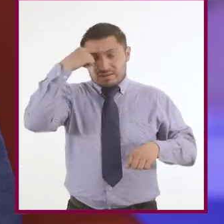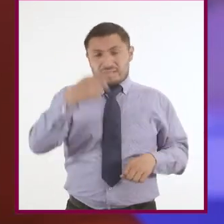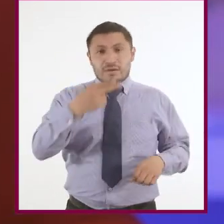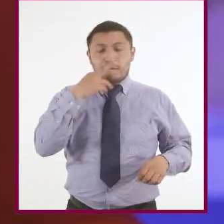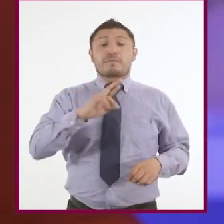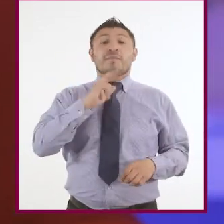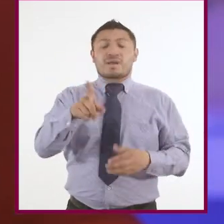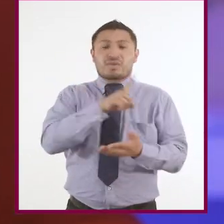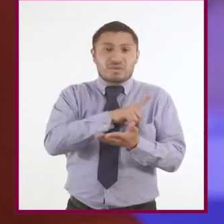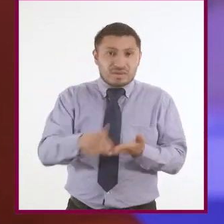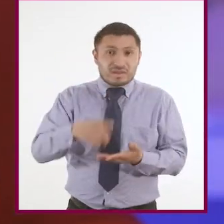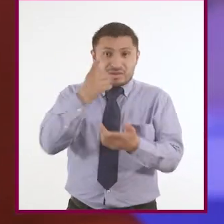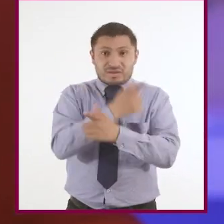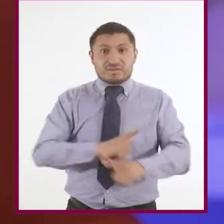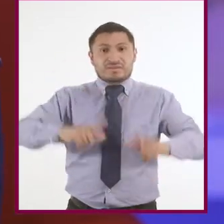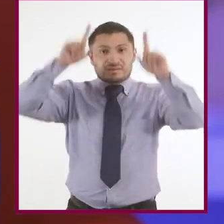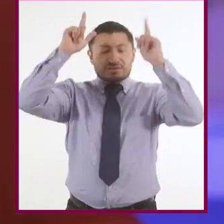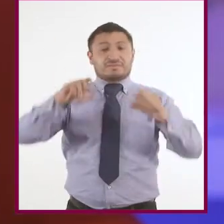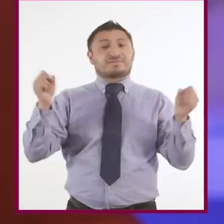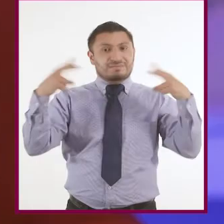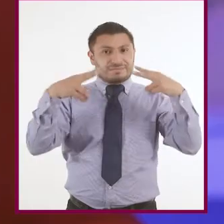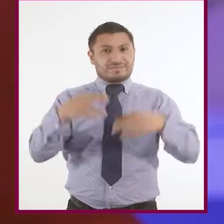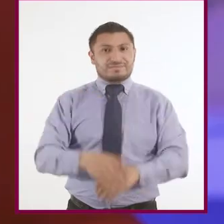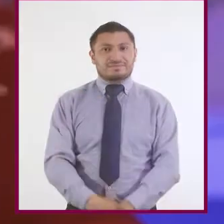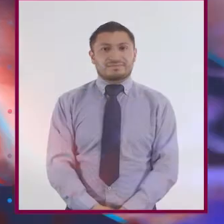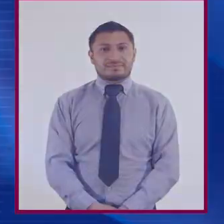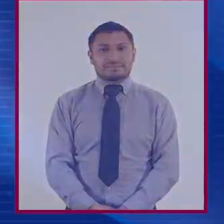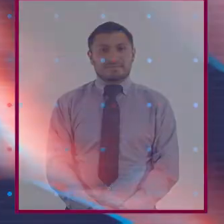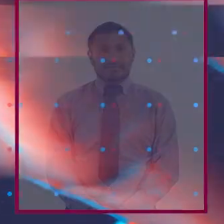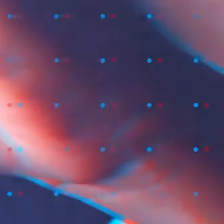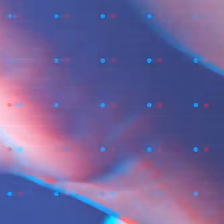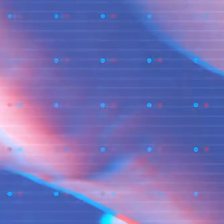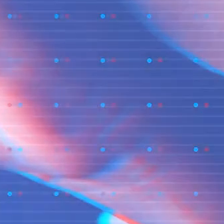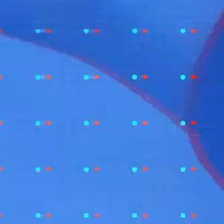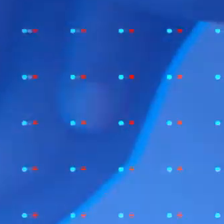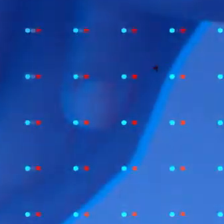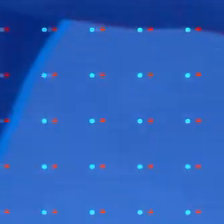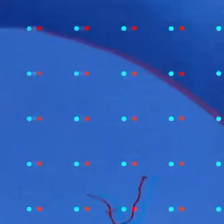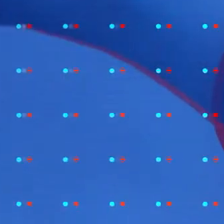mejor nuestros derechos y libertades. ¡Nos vemos!